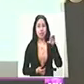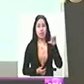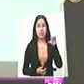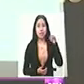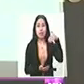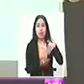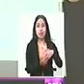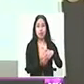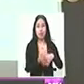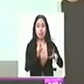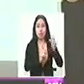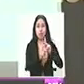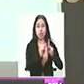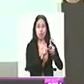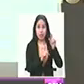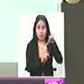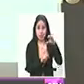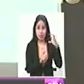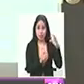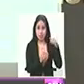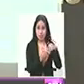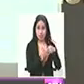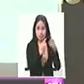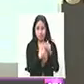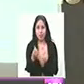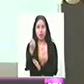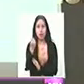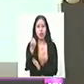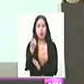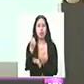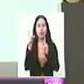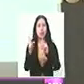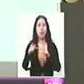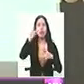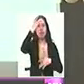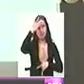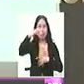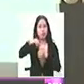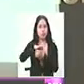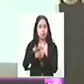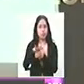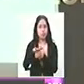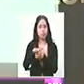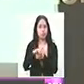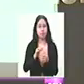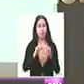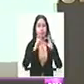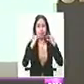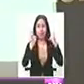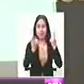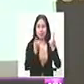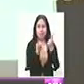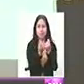habitantes, de acuerdo a la semana epidemiológica 43. Los departamentos con